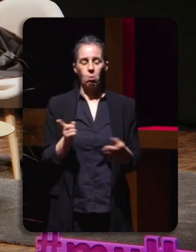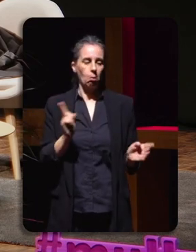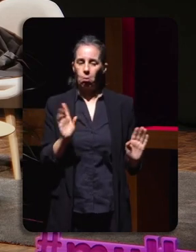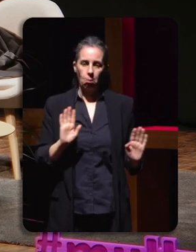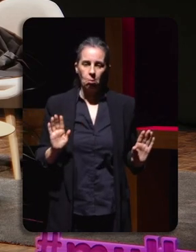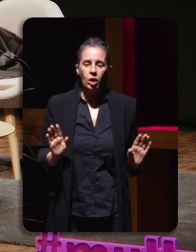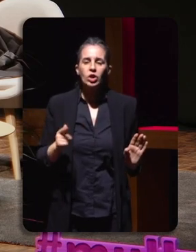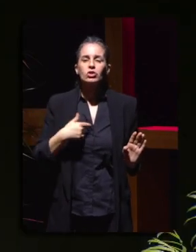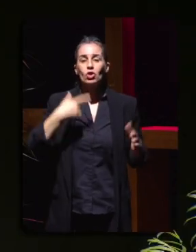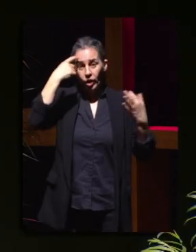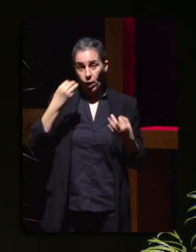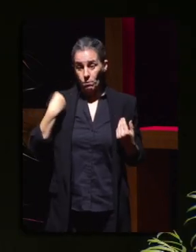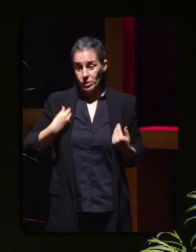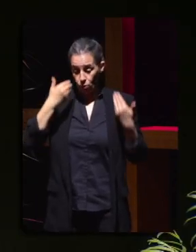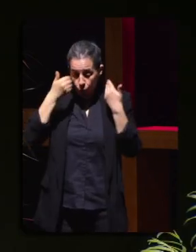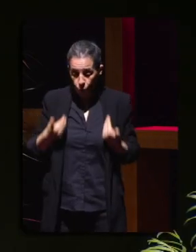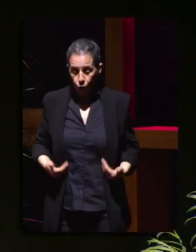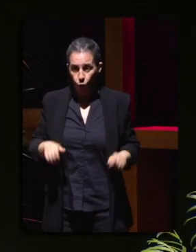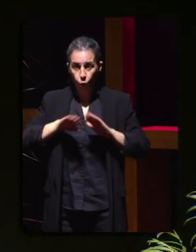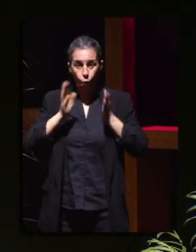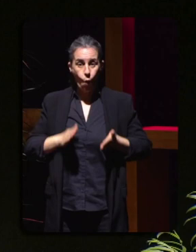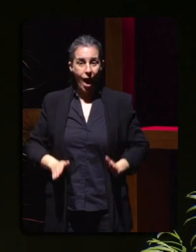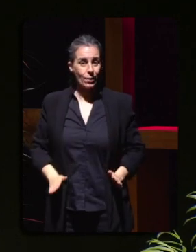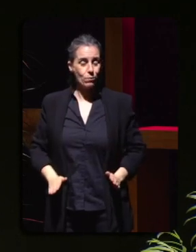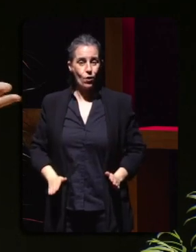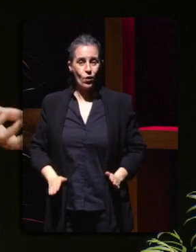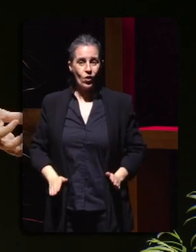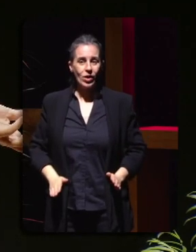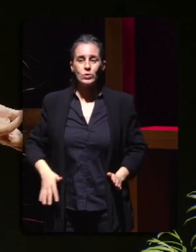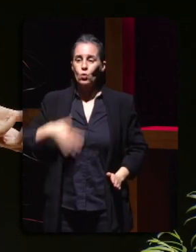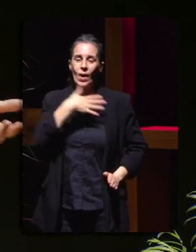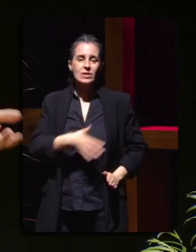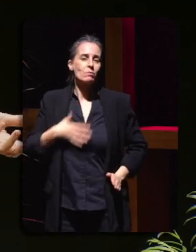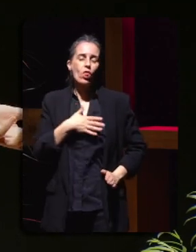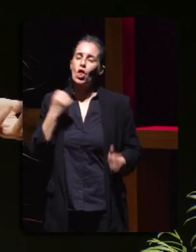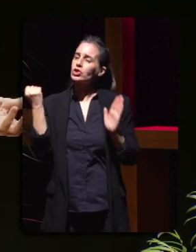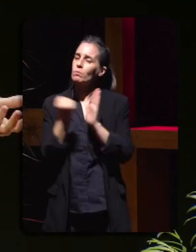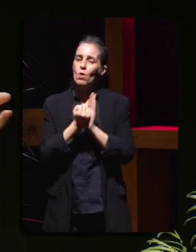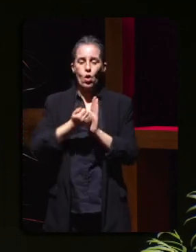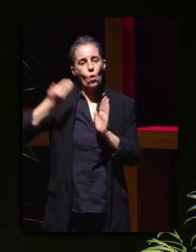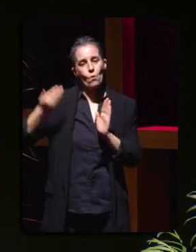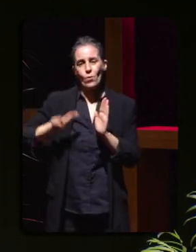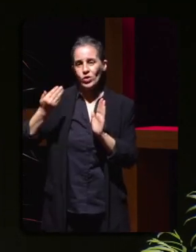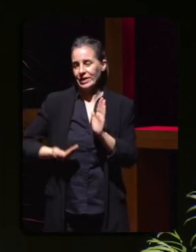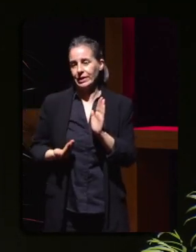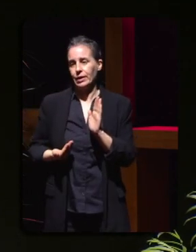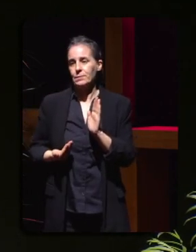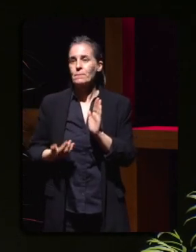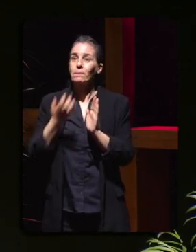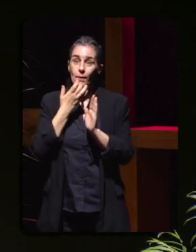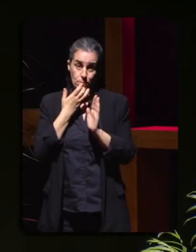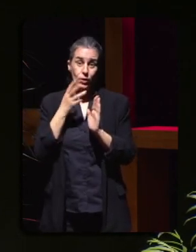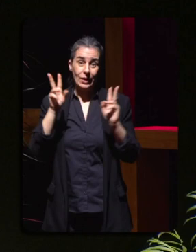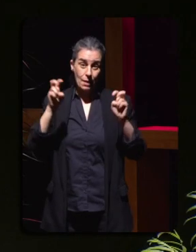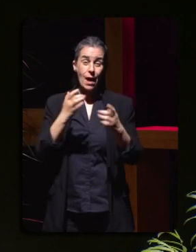es que este cuerpo Serrano que tenemos tan bonito es un espacio simbólico muy importante claro lo de la Virgen María